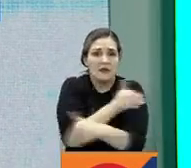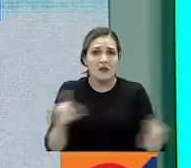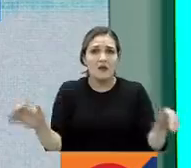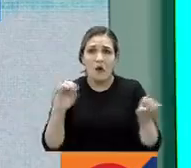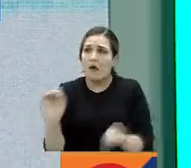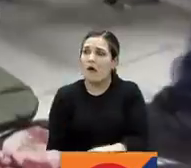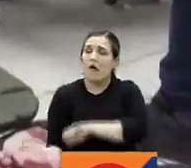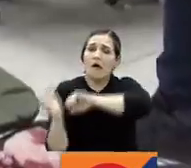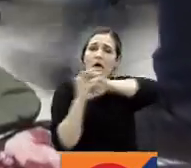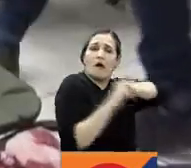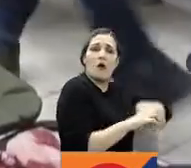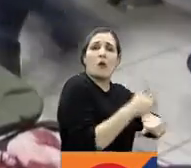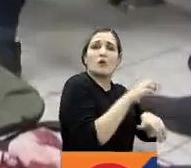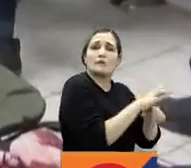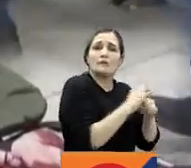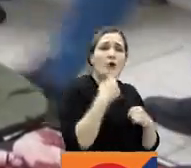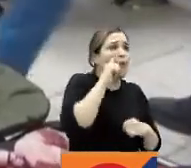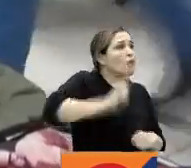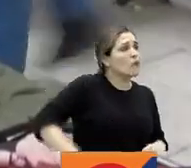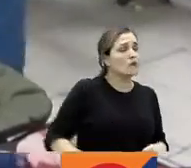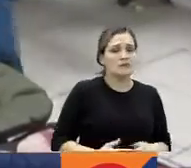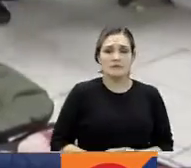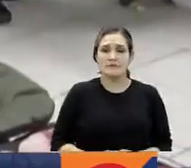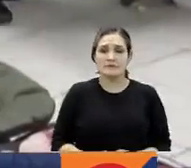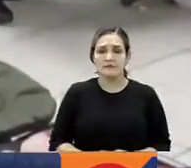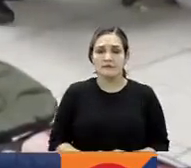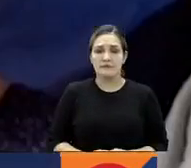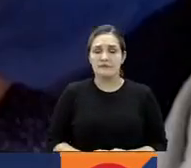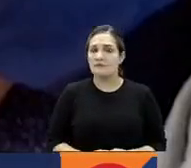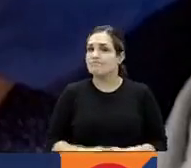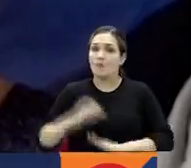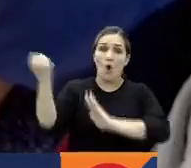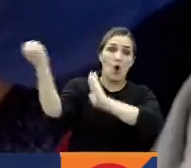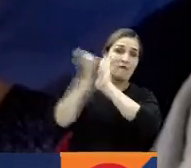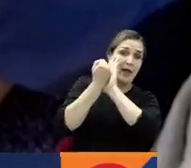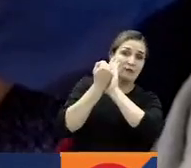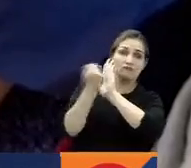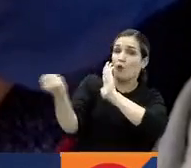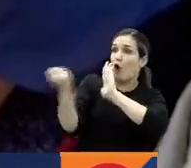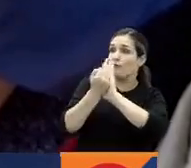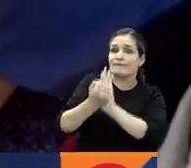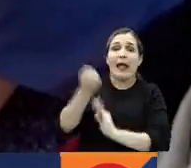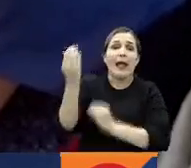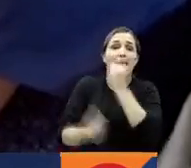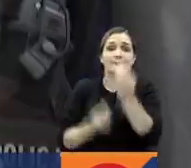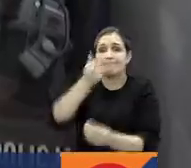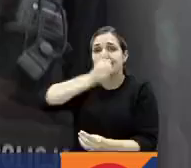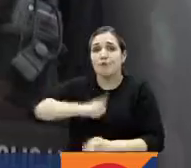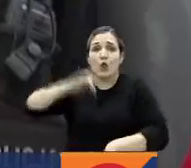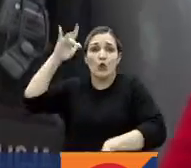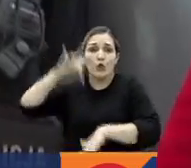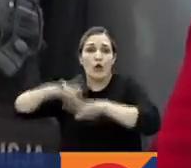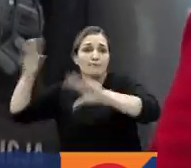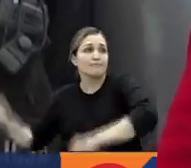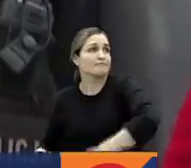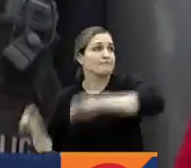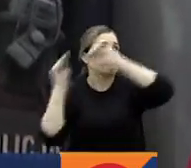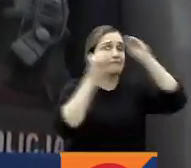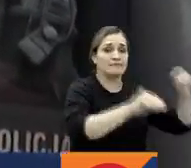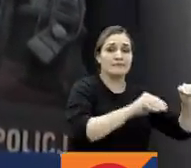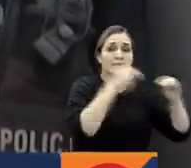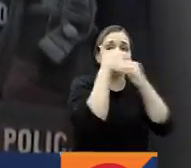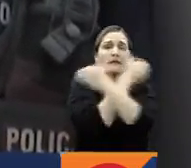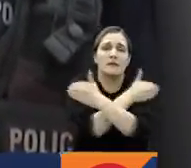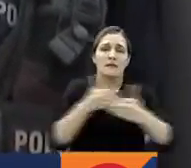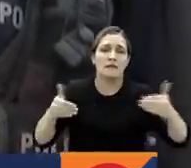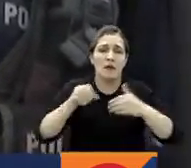desplazamiento. Fue un cambio de locación impuesto, no solicitado, pero uno que preserva la vida. Decenas de miles de niñas y